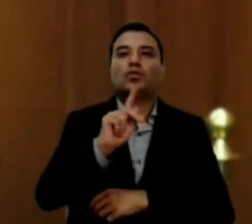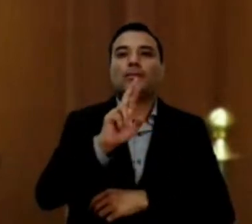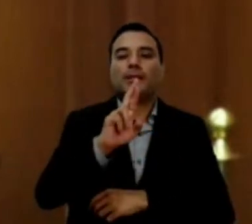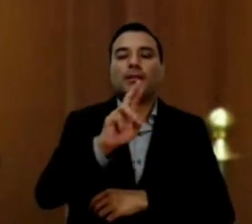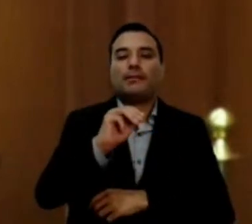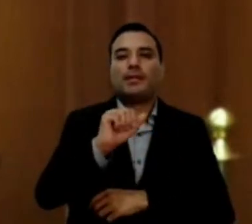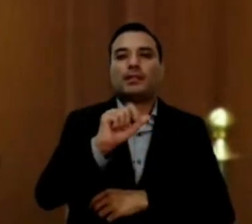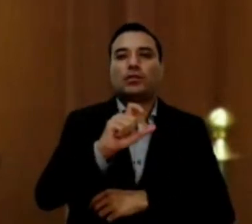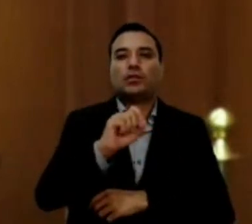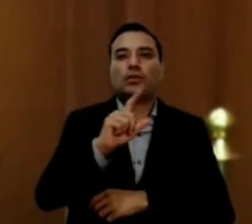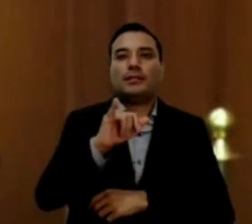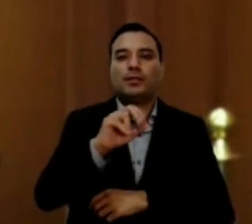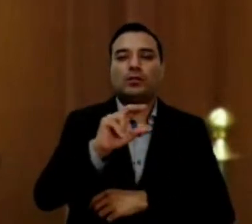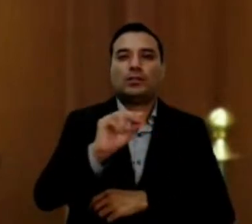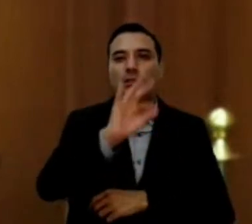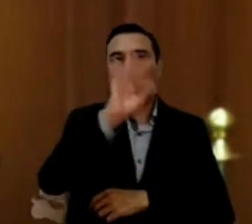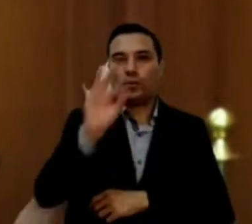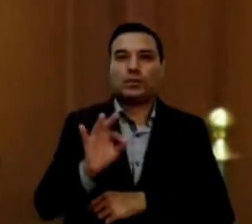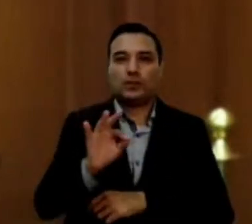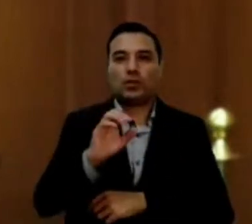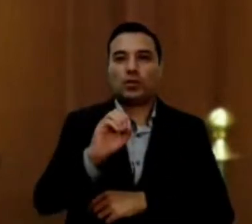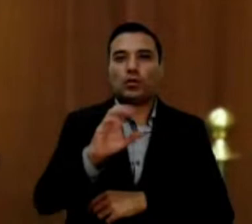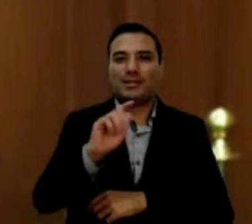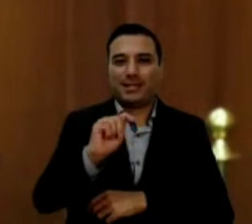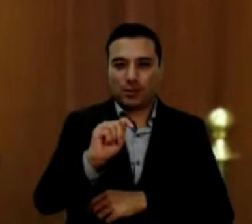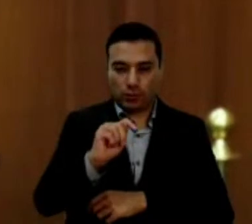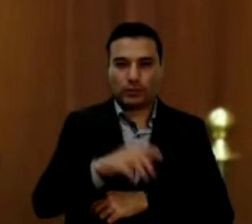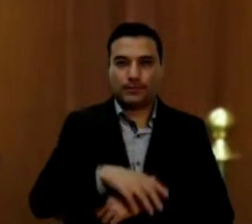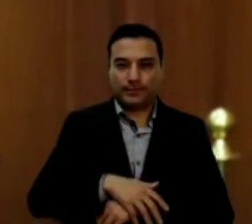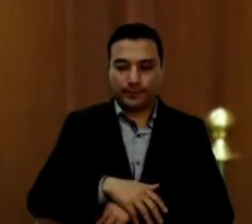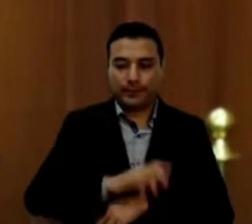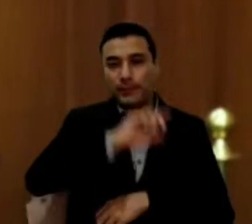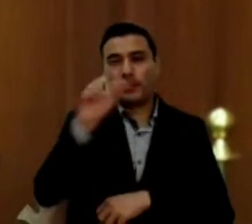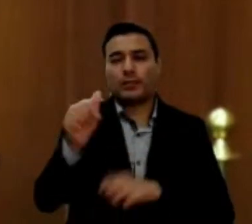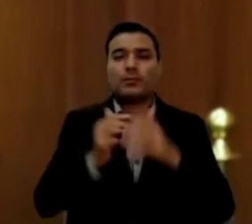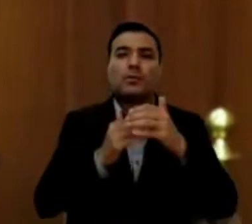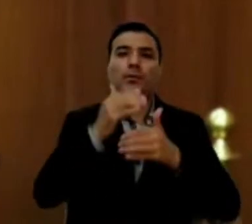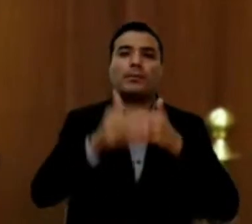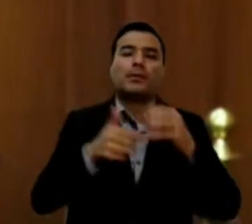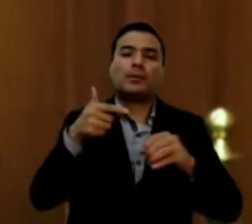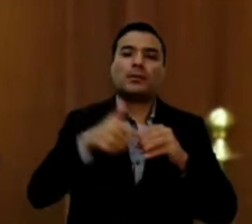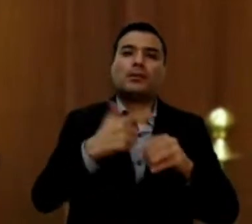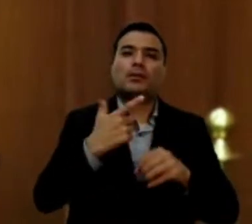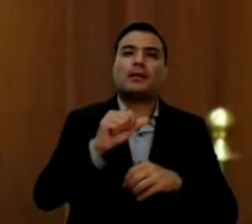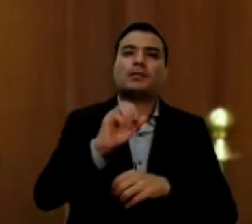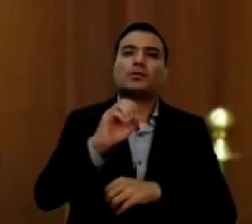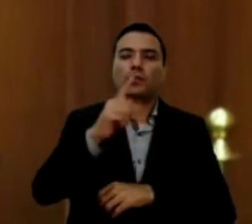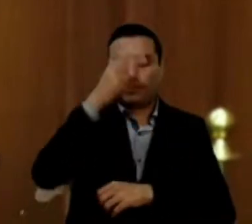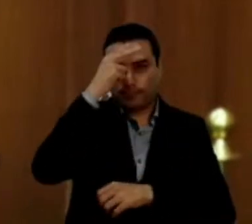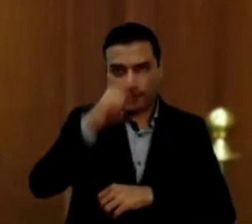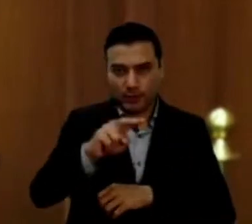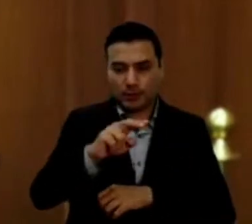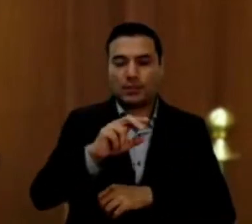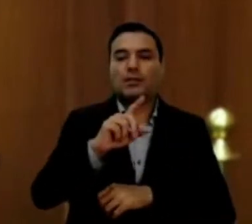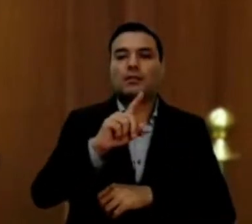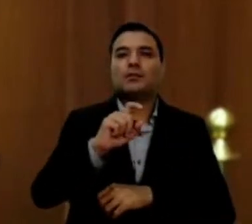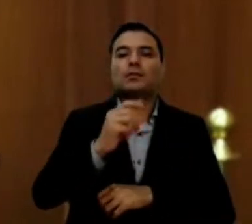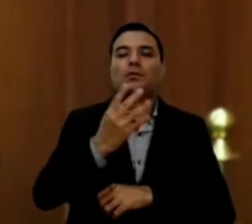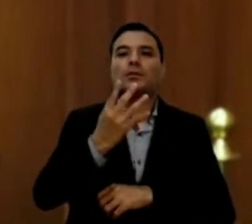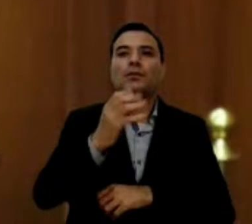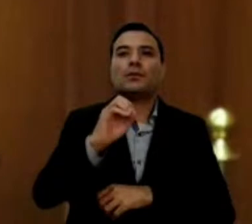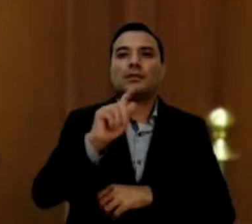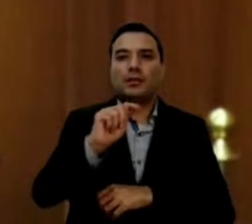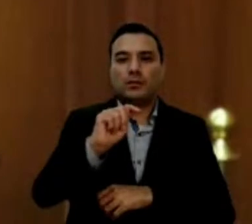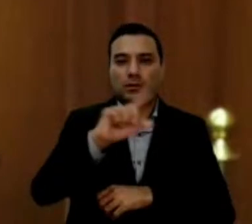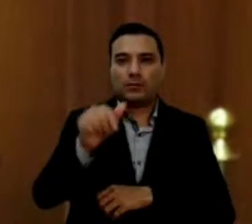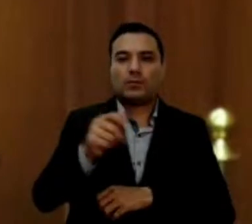de 80% octanos, a la que le siguieron la Gasolmex, de 90% octanos, y Pemex,